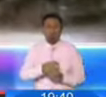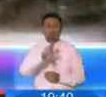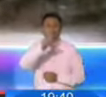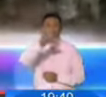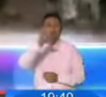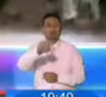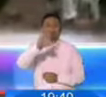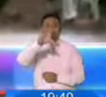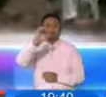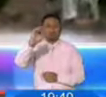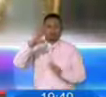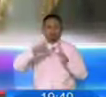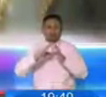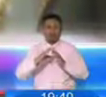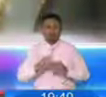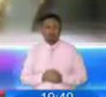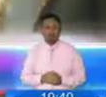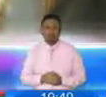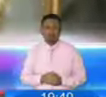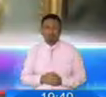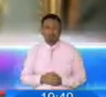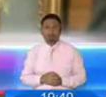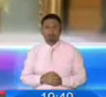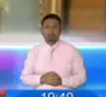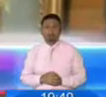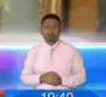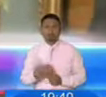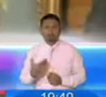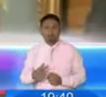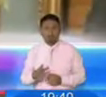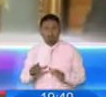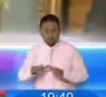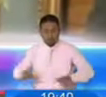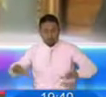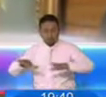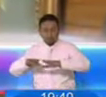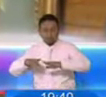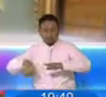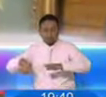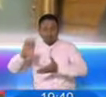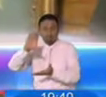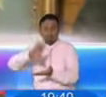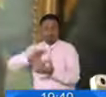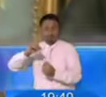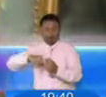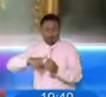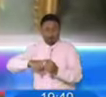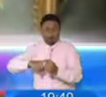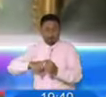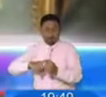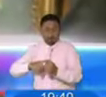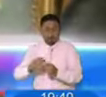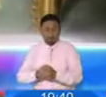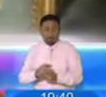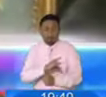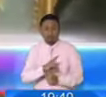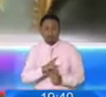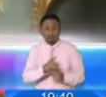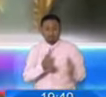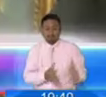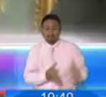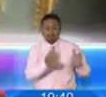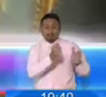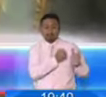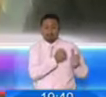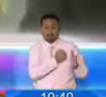3.500 casas. Se encuentran también incluidos predios en el Centro Histórico de Quito, edificaciones patrimoniales